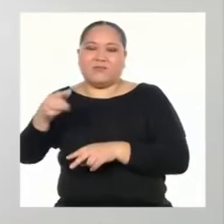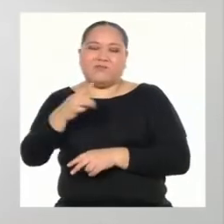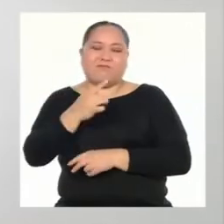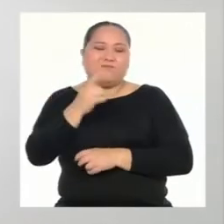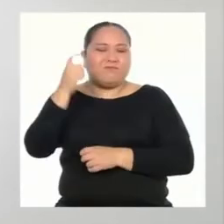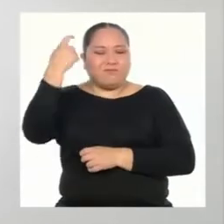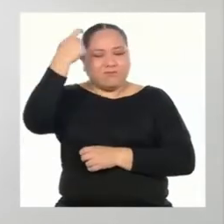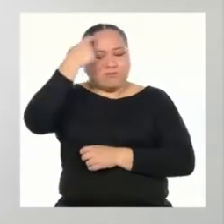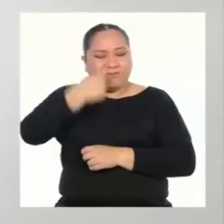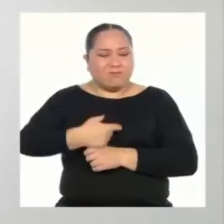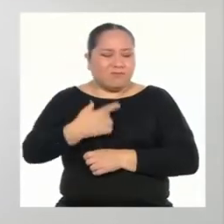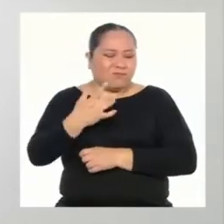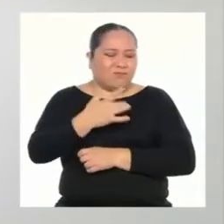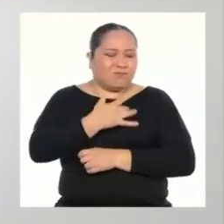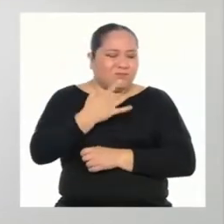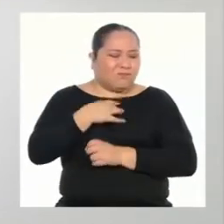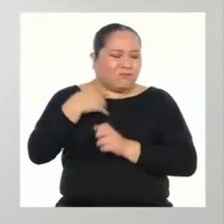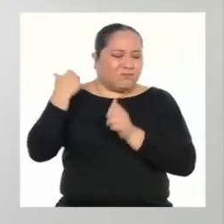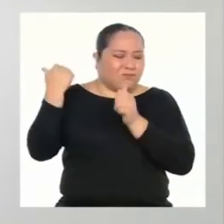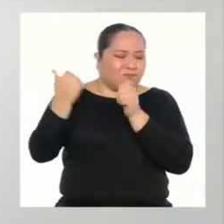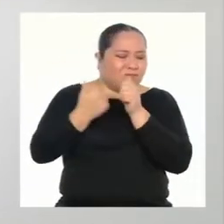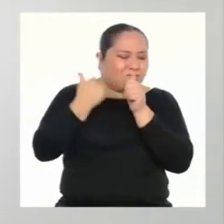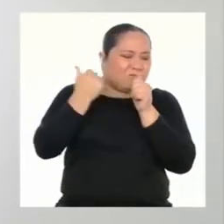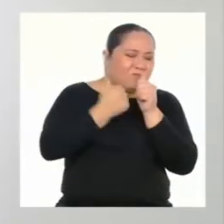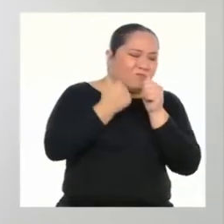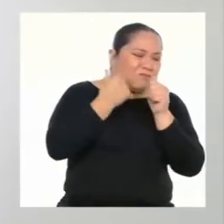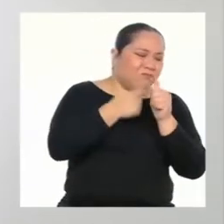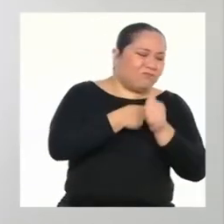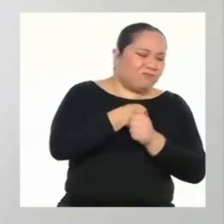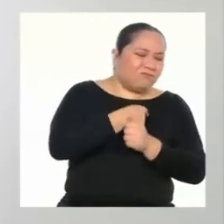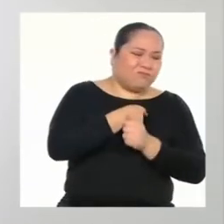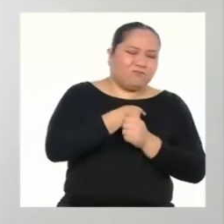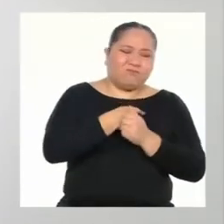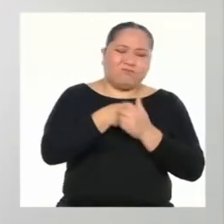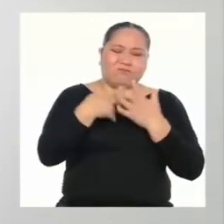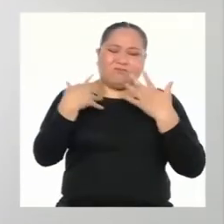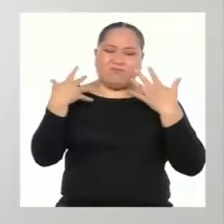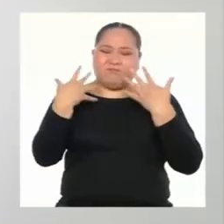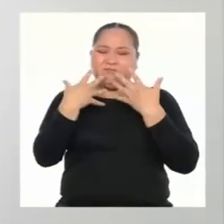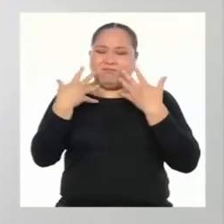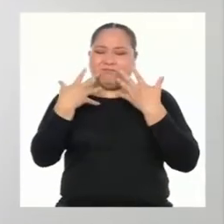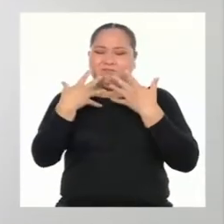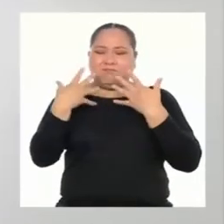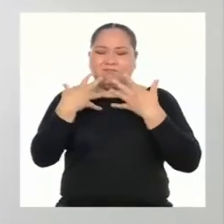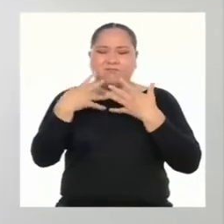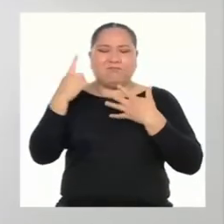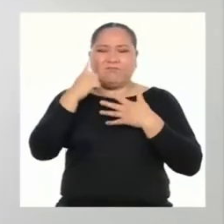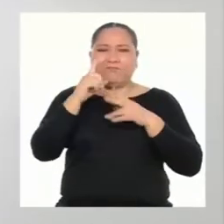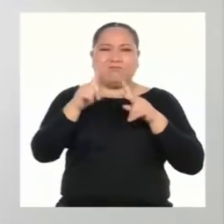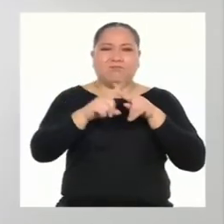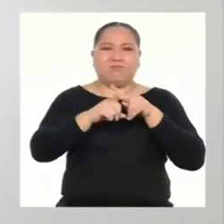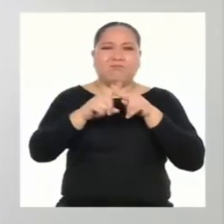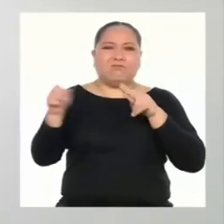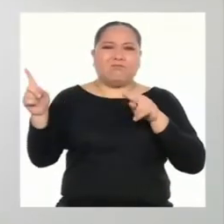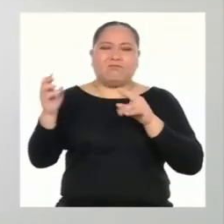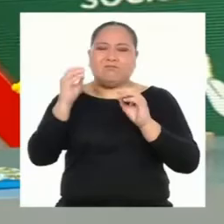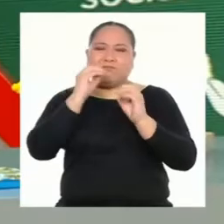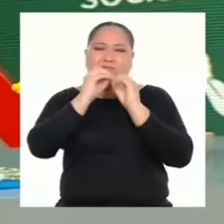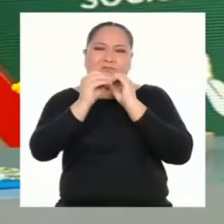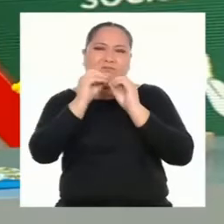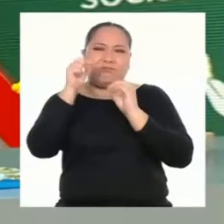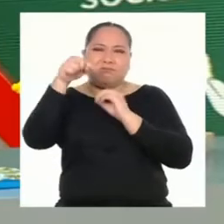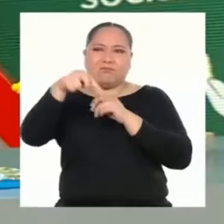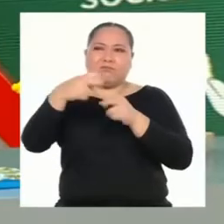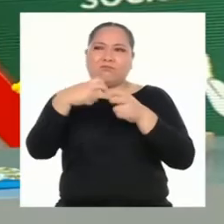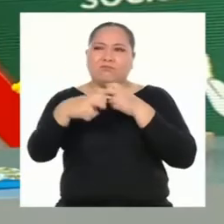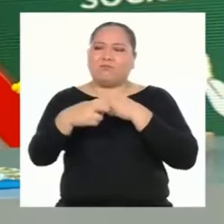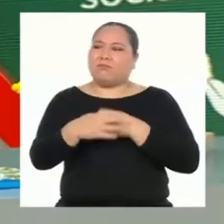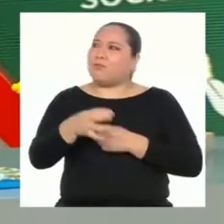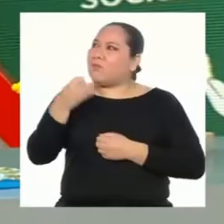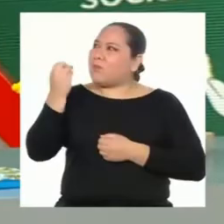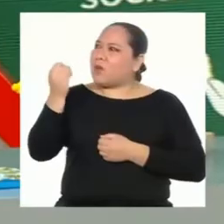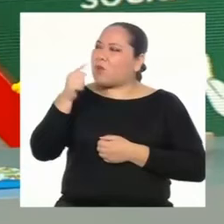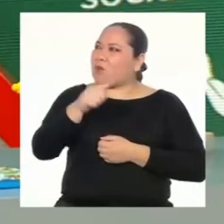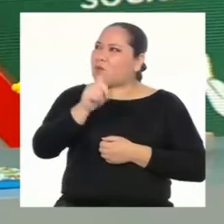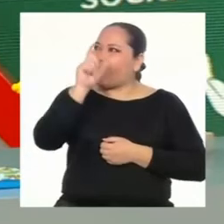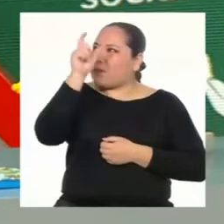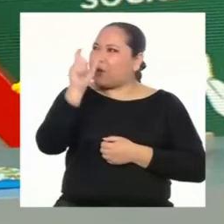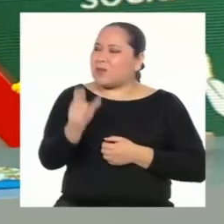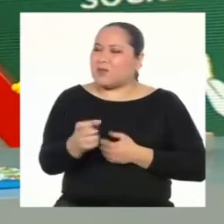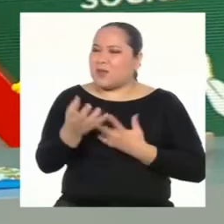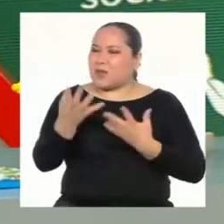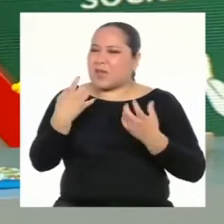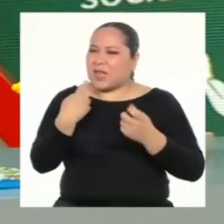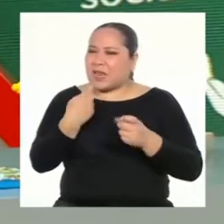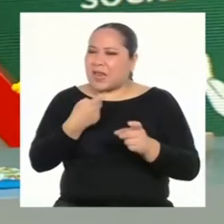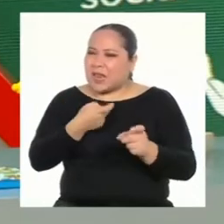pueda sentirse perseguida a donde vaya e indefensa, sin forma de salir de esa situación. ¿Por qué alguien